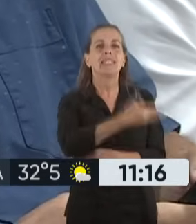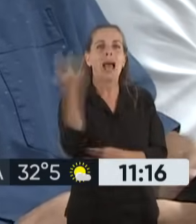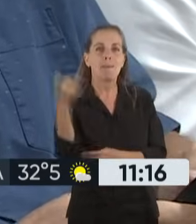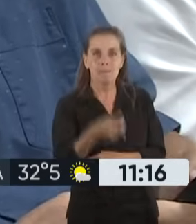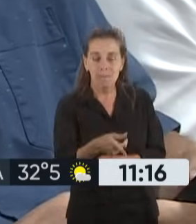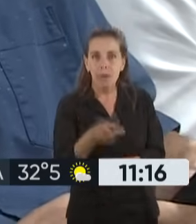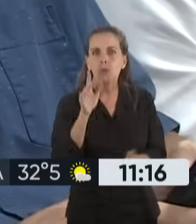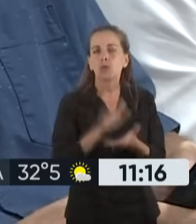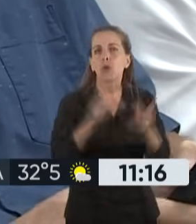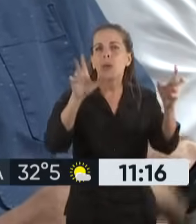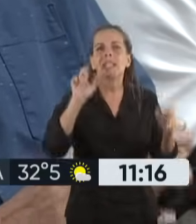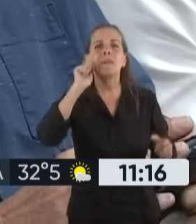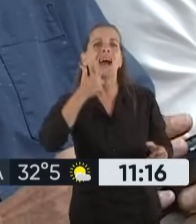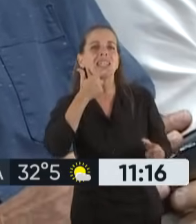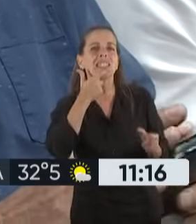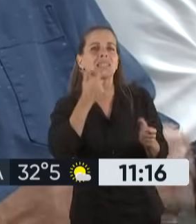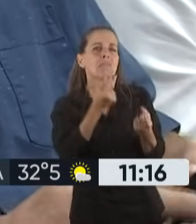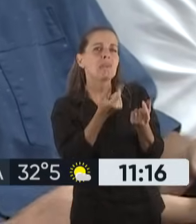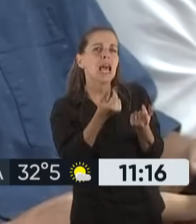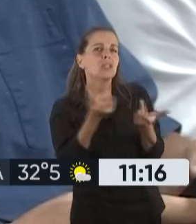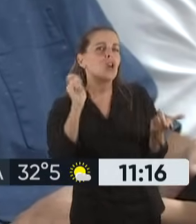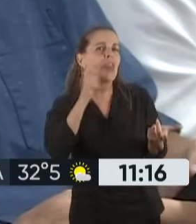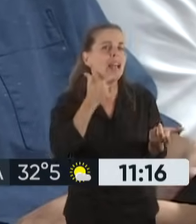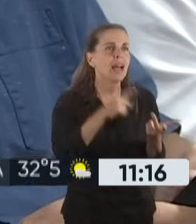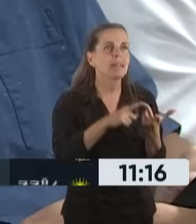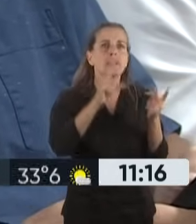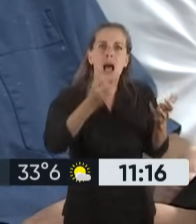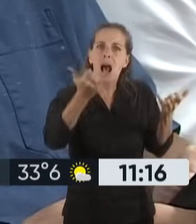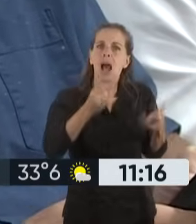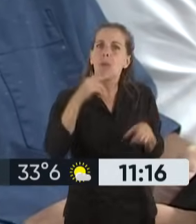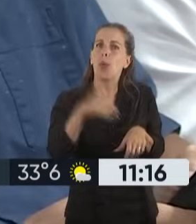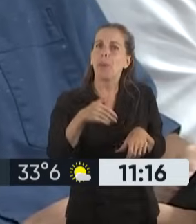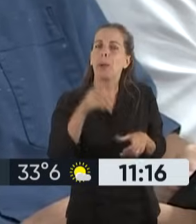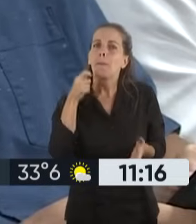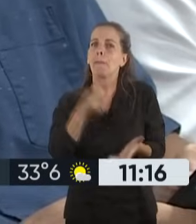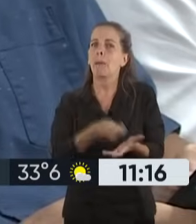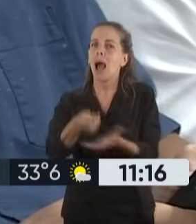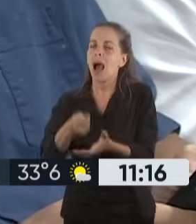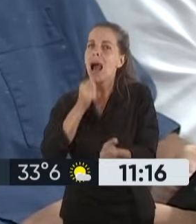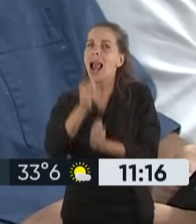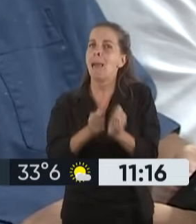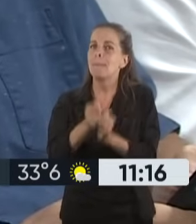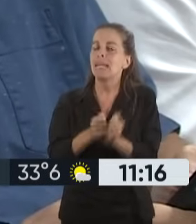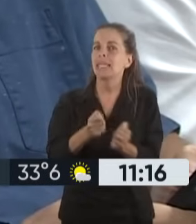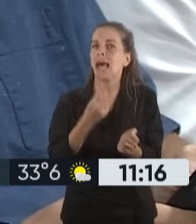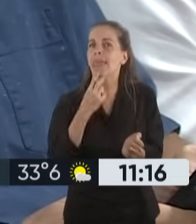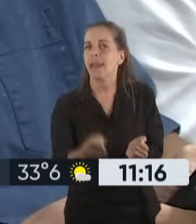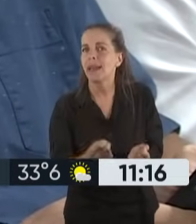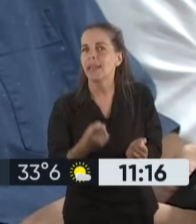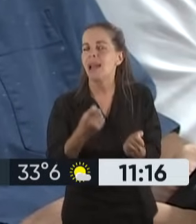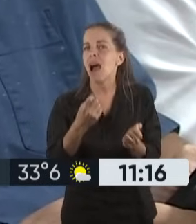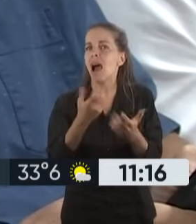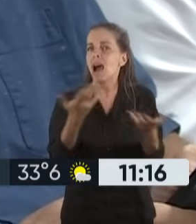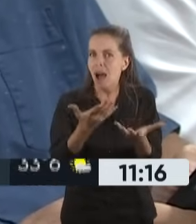del gas. También hay algunos atrasos en los pagos a las empresas eléctricas, de distribuidoras